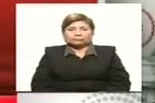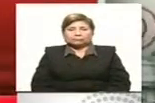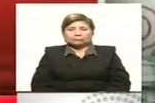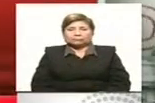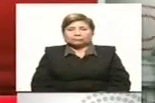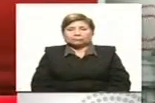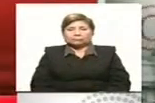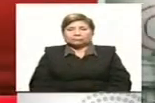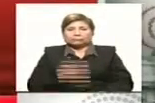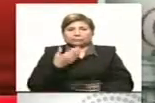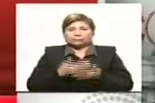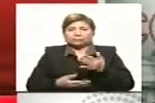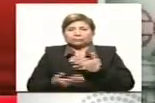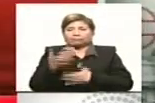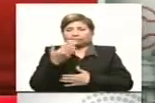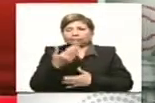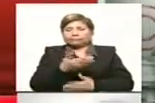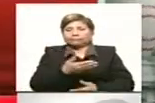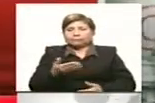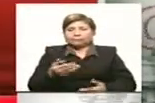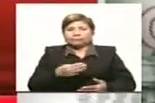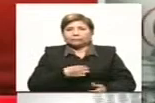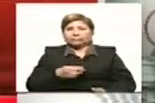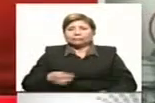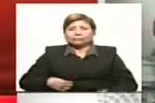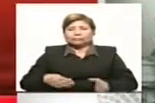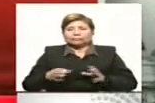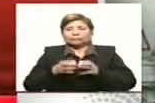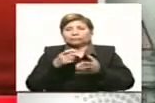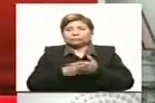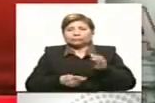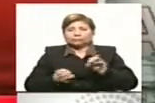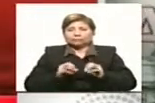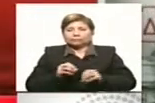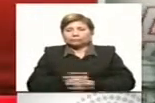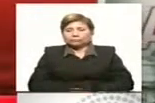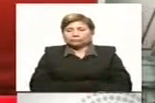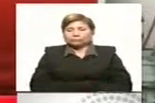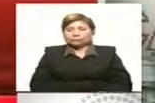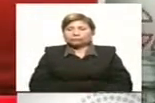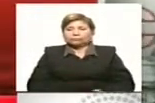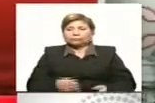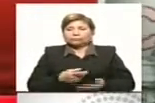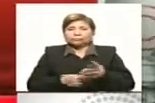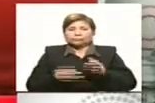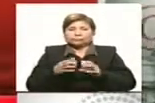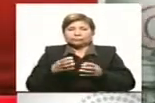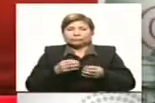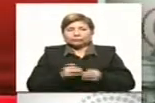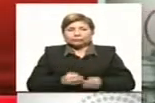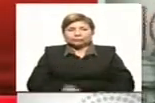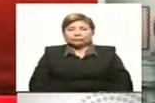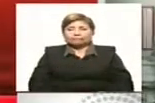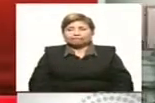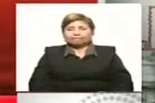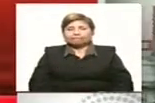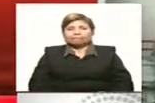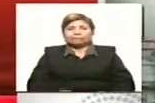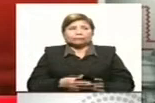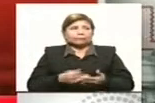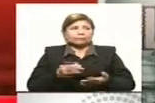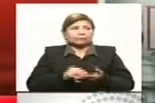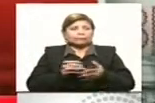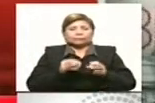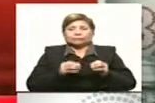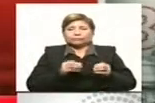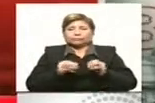Muy buenos días, señor presidente de la Comisión de Presupuesto y Cuenta General de la República. Un